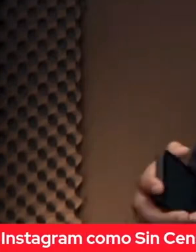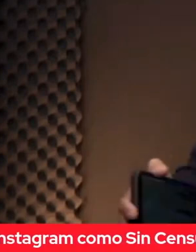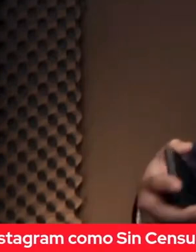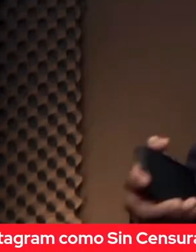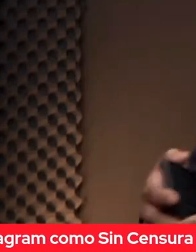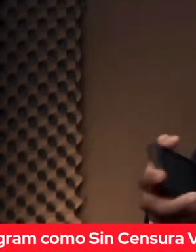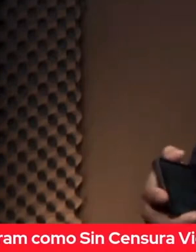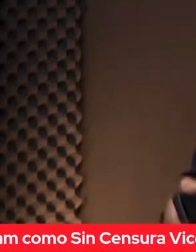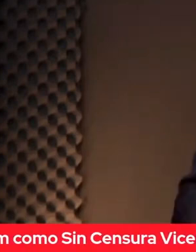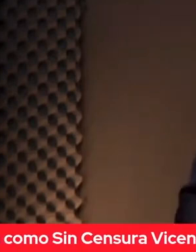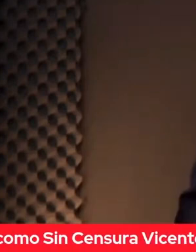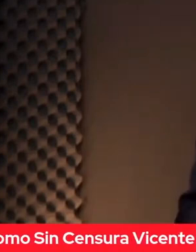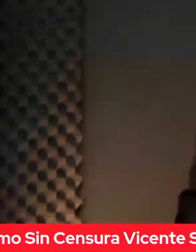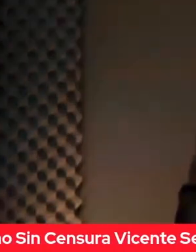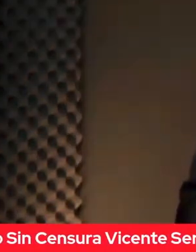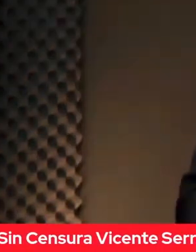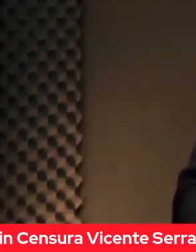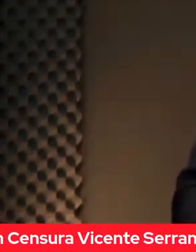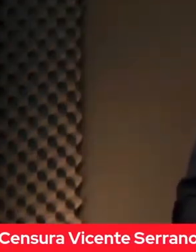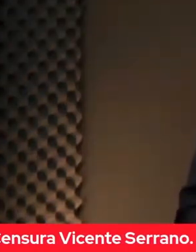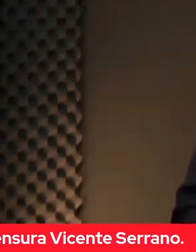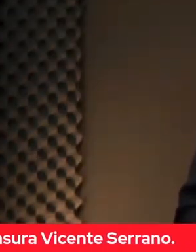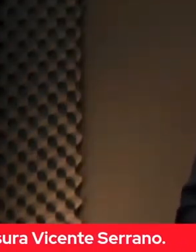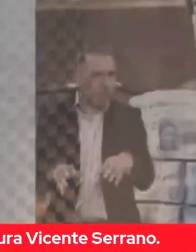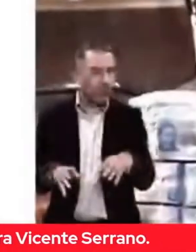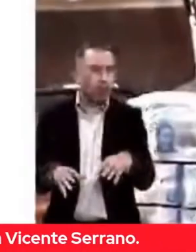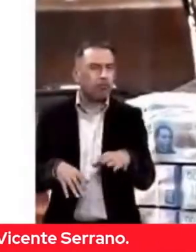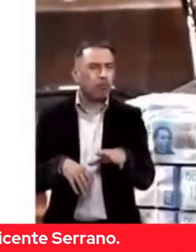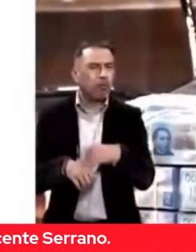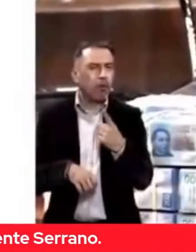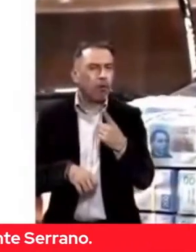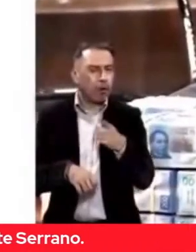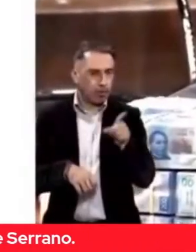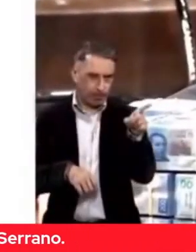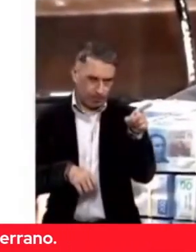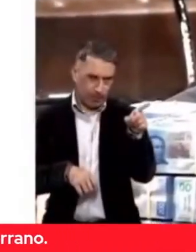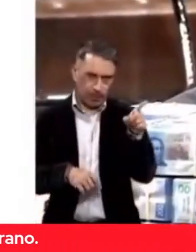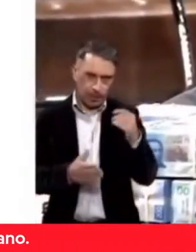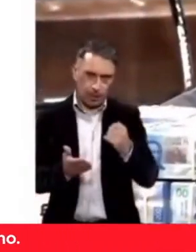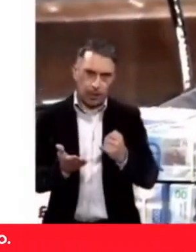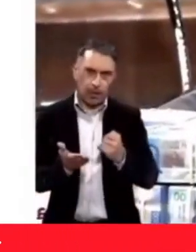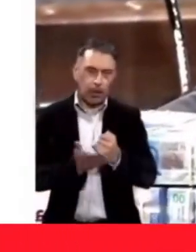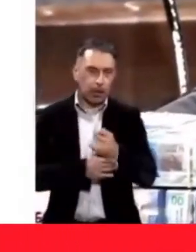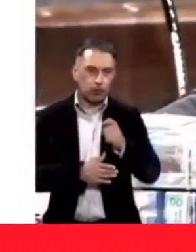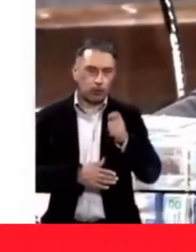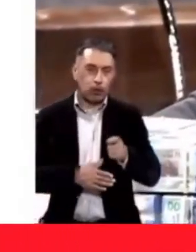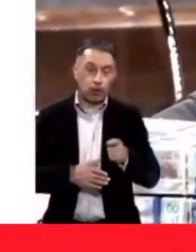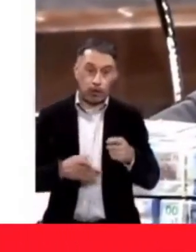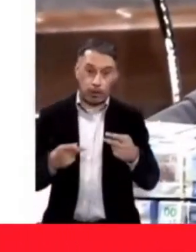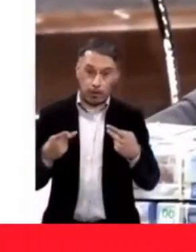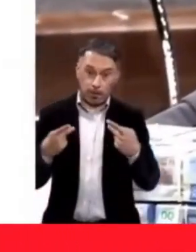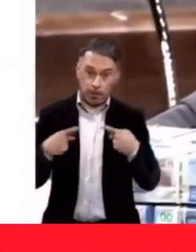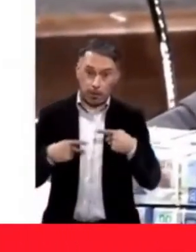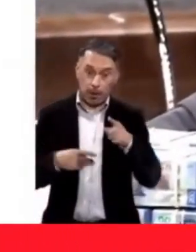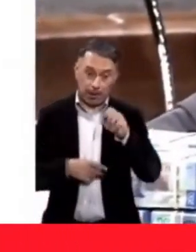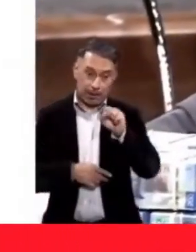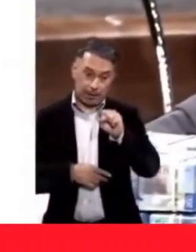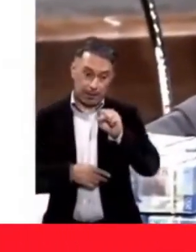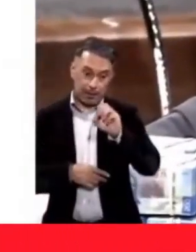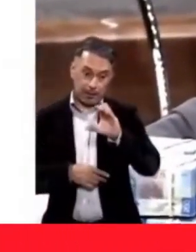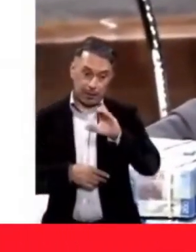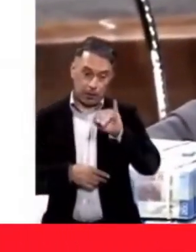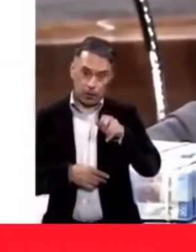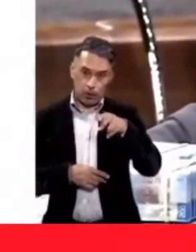Vamos, no, los que sabemos de televisión podemos decir, no nos hagamos tontos. Alguien le ordenó